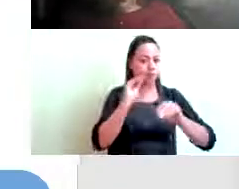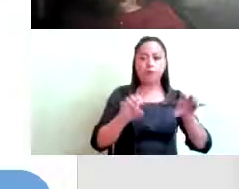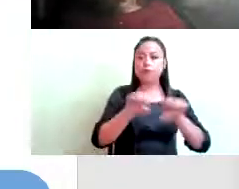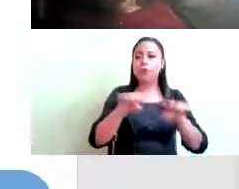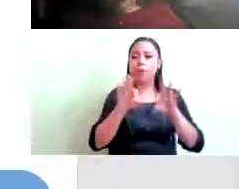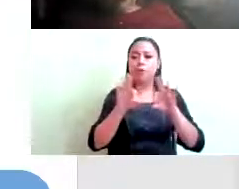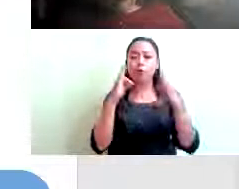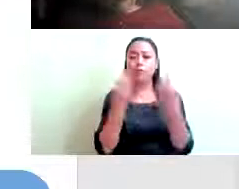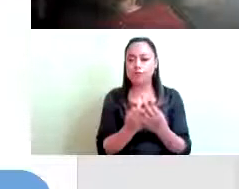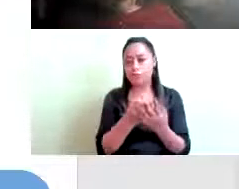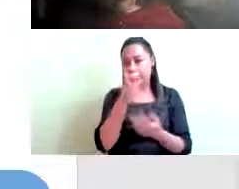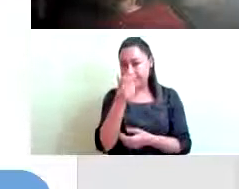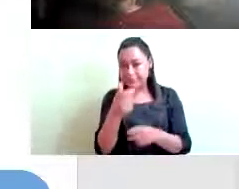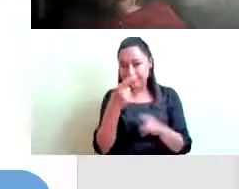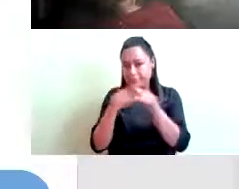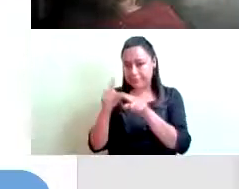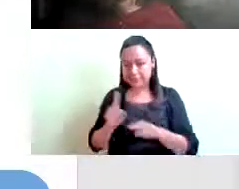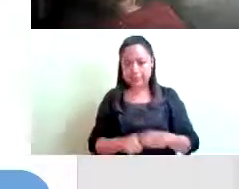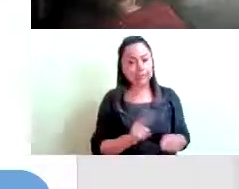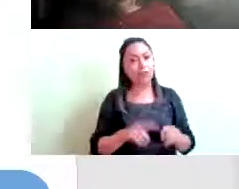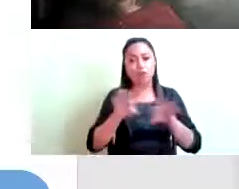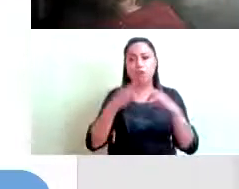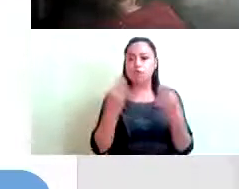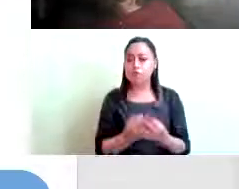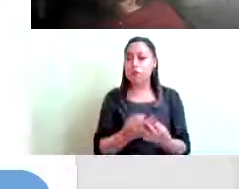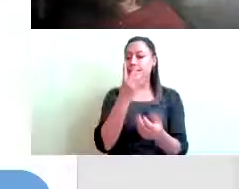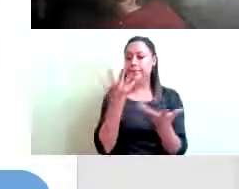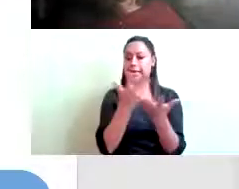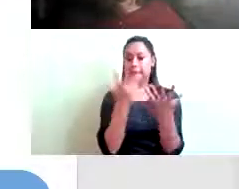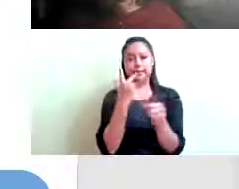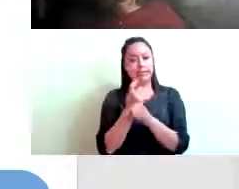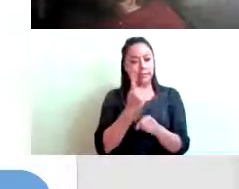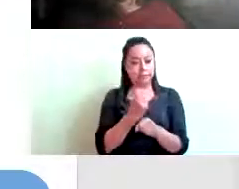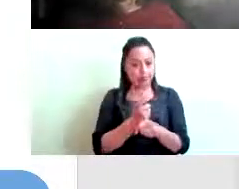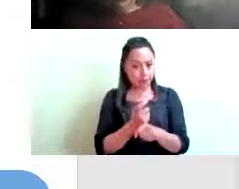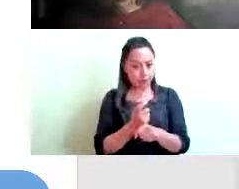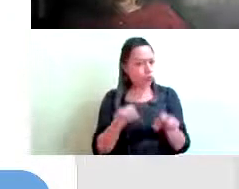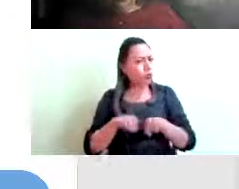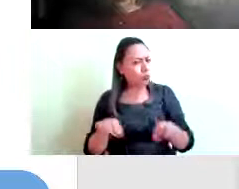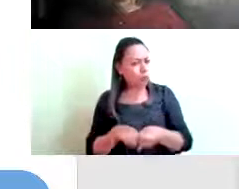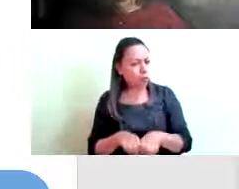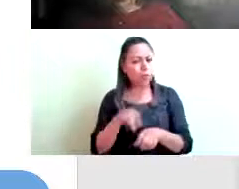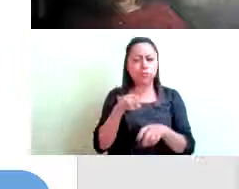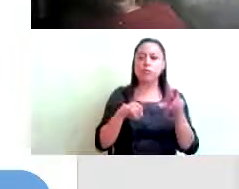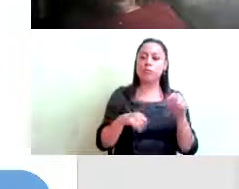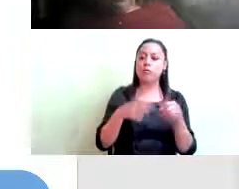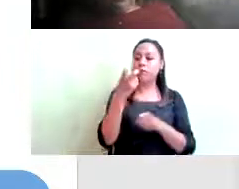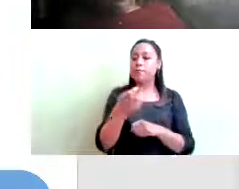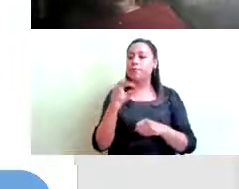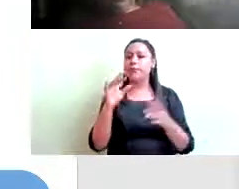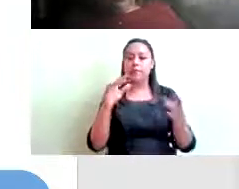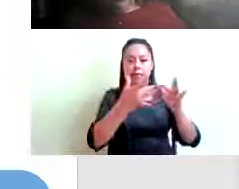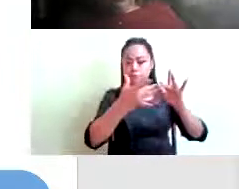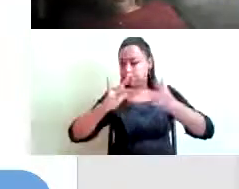de financiamiento, a las formas de priorizar qué partes y cómo de esta red que es tan inmensa y